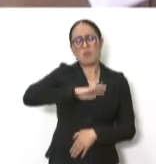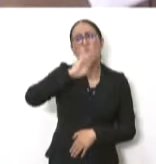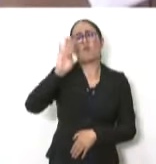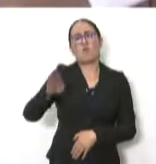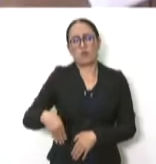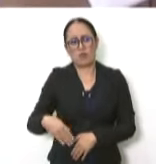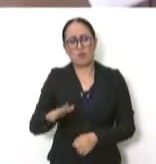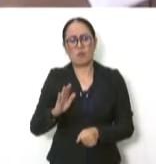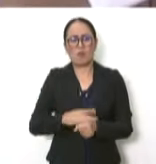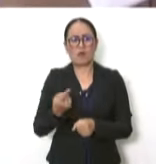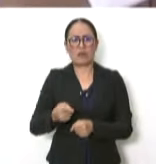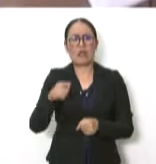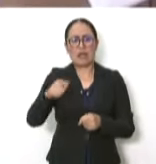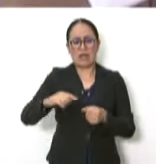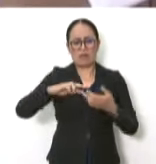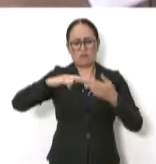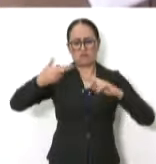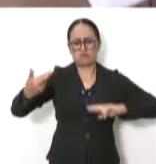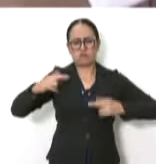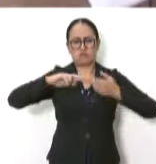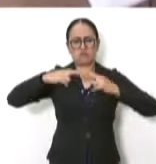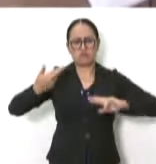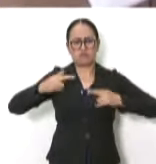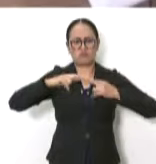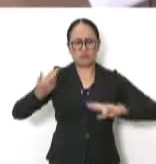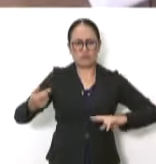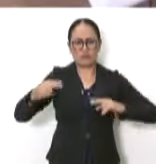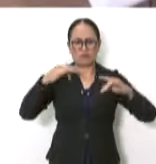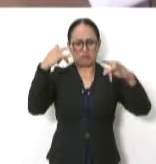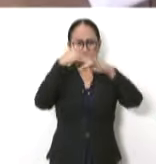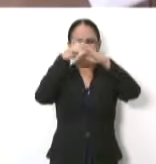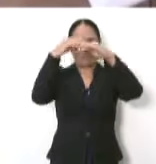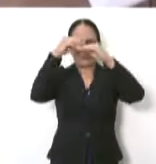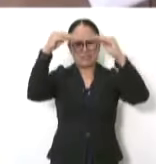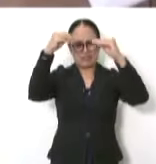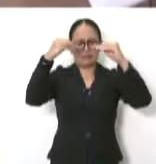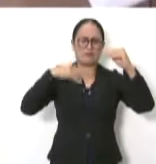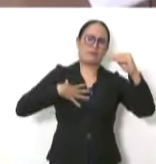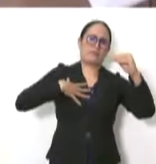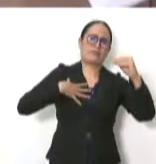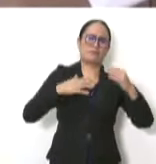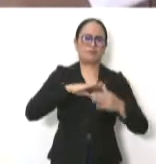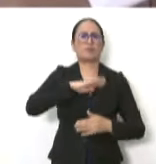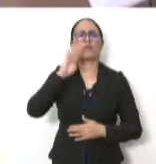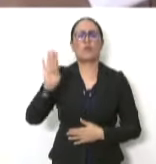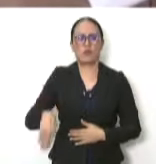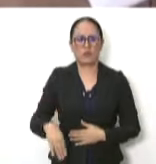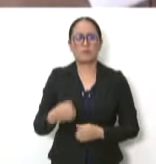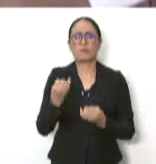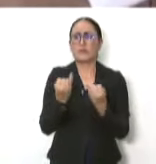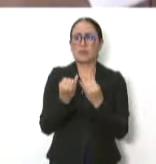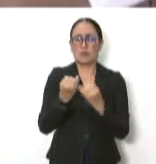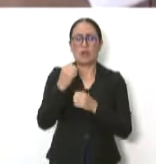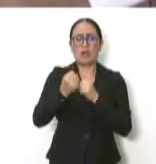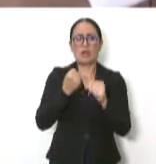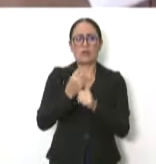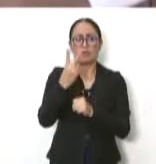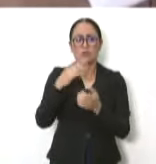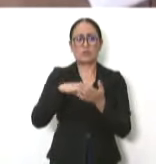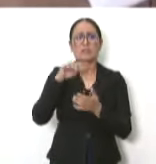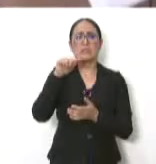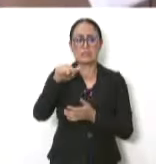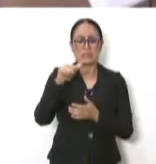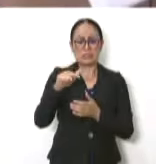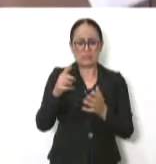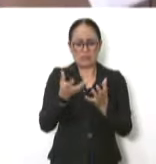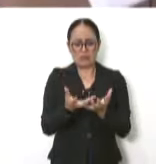en el pecho por unos cables que colgaban en la carretera. Otro más, en 2017, se formó un socavón de 5